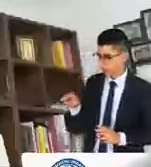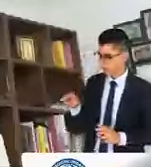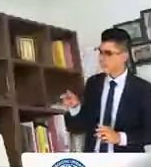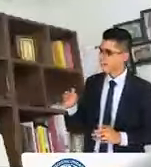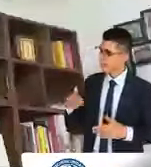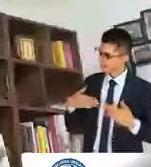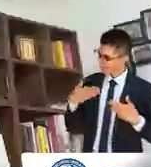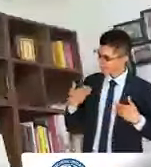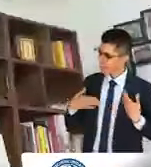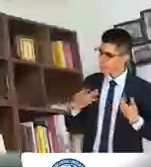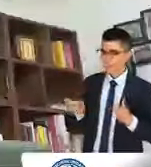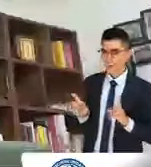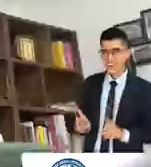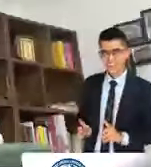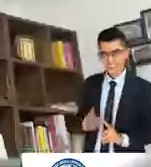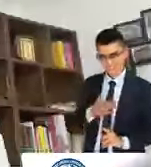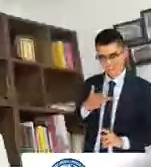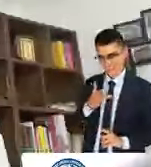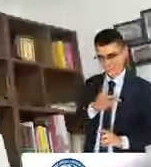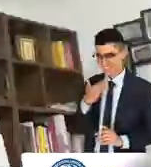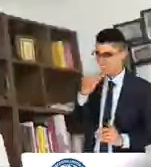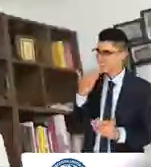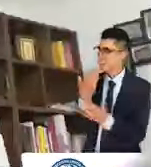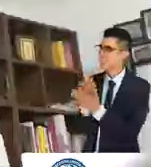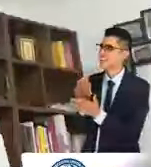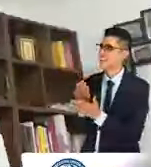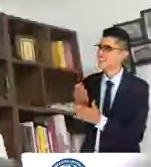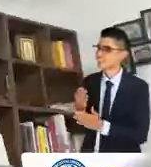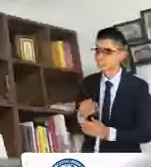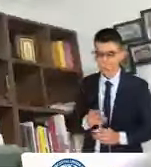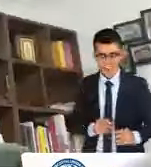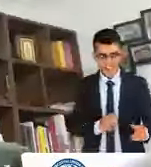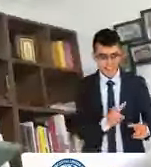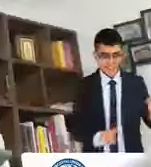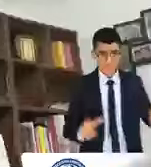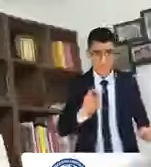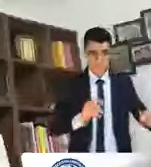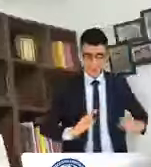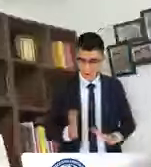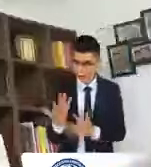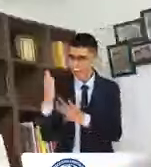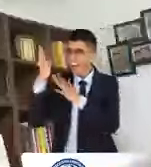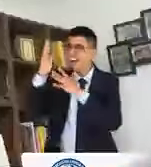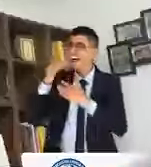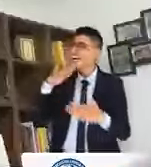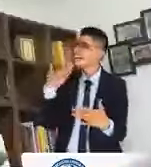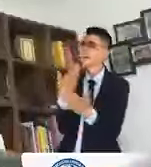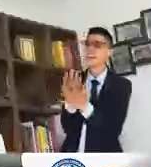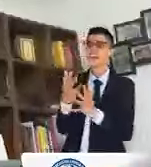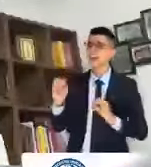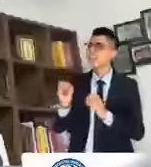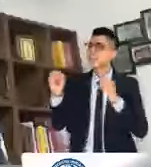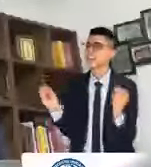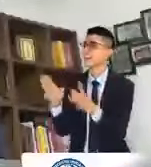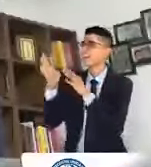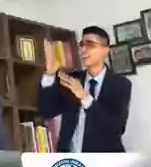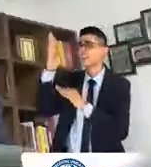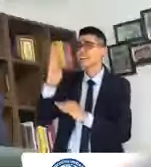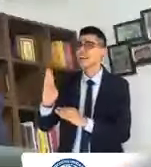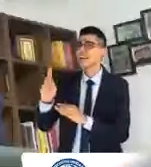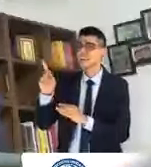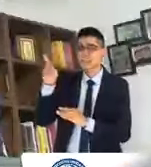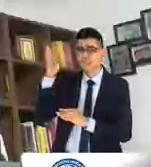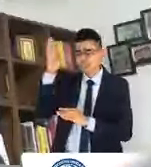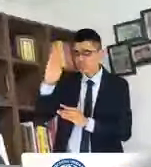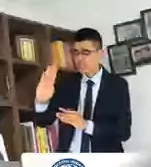todas las mujeres salieron danzando y glorificando y alabando al Dios que había partido el mar en dos y les